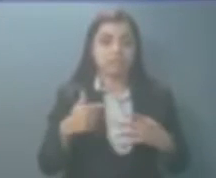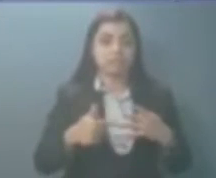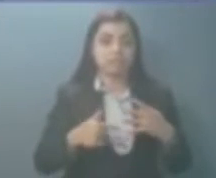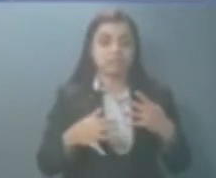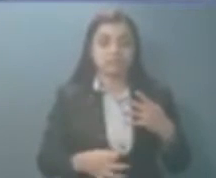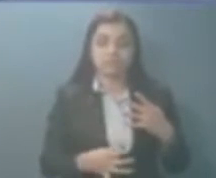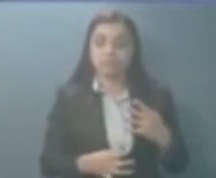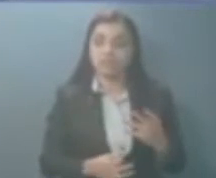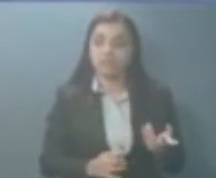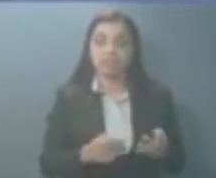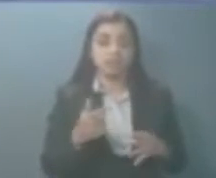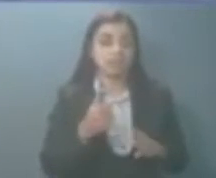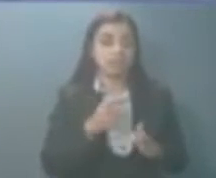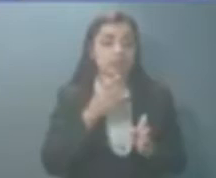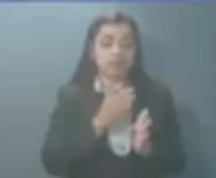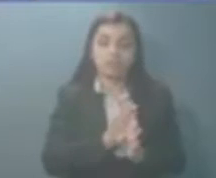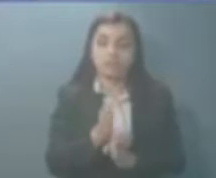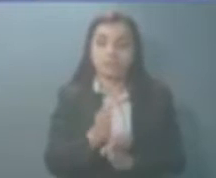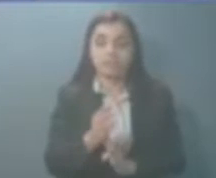carrera docente.